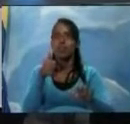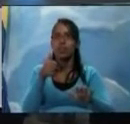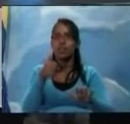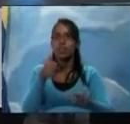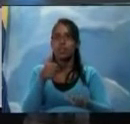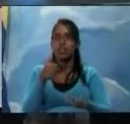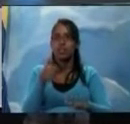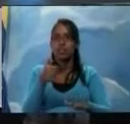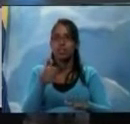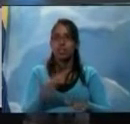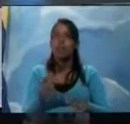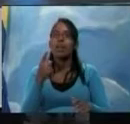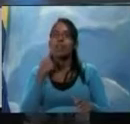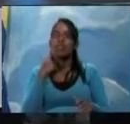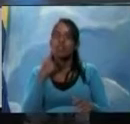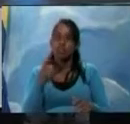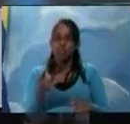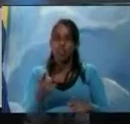Trajo otros 5 talentos.